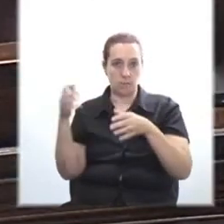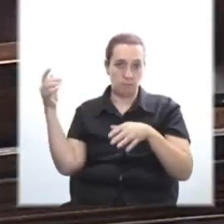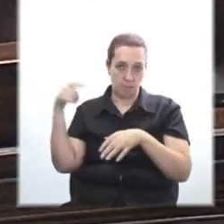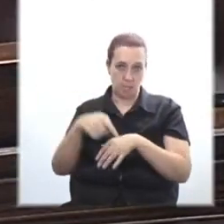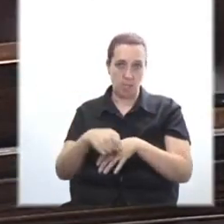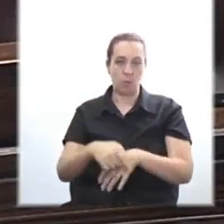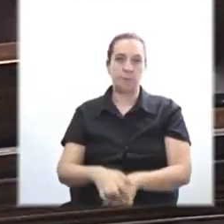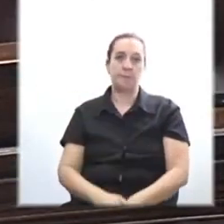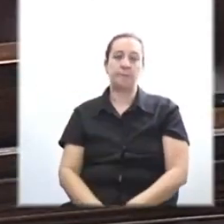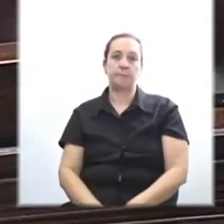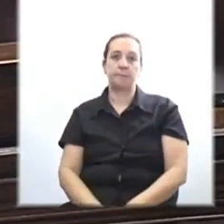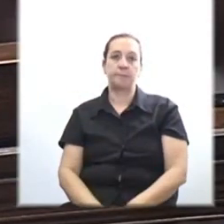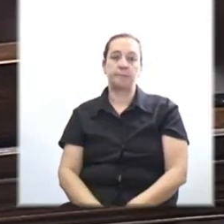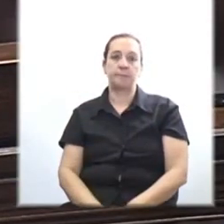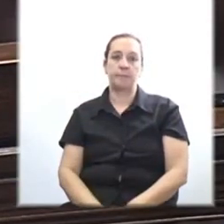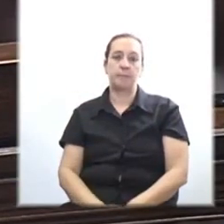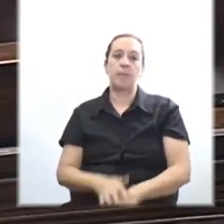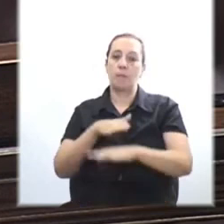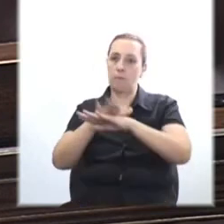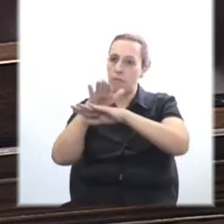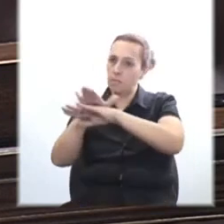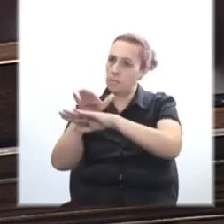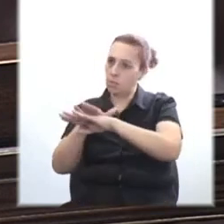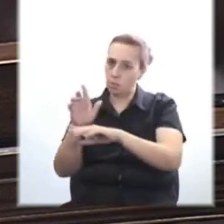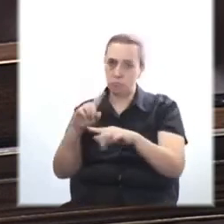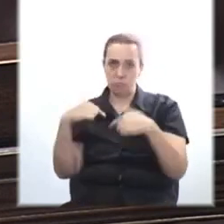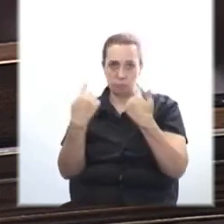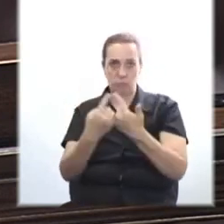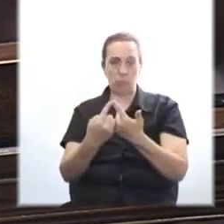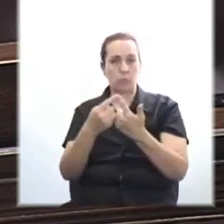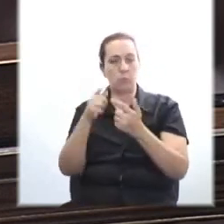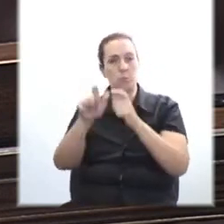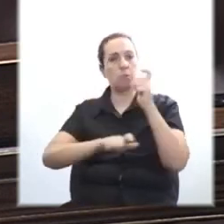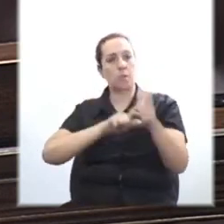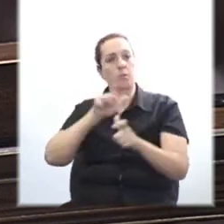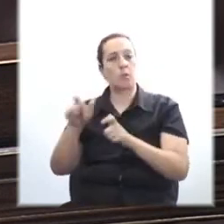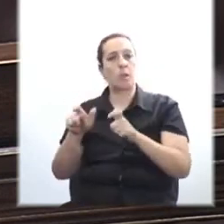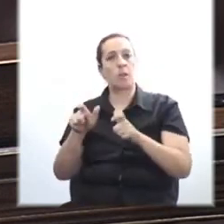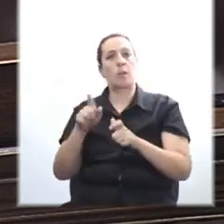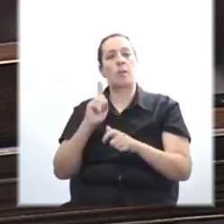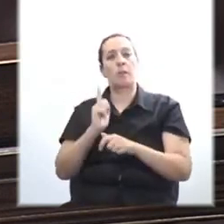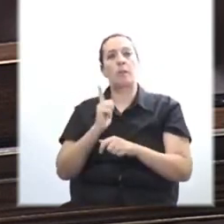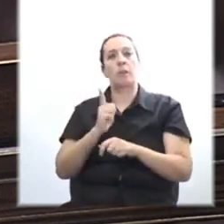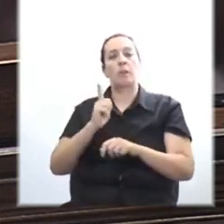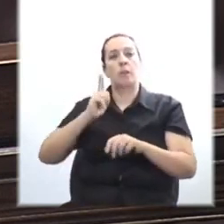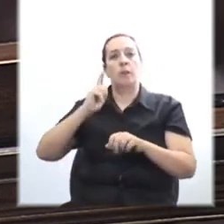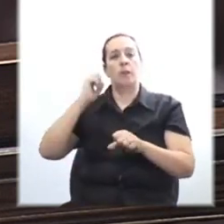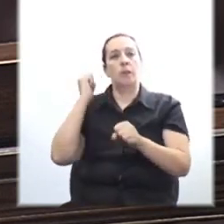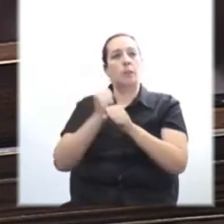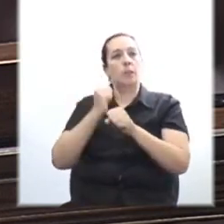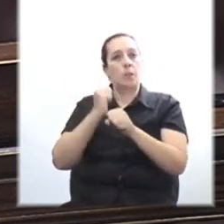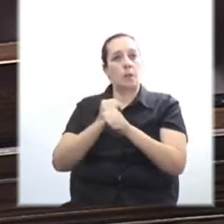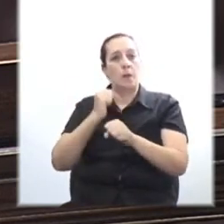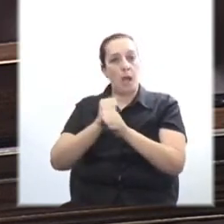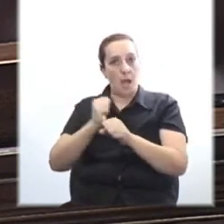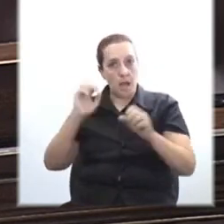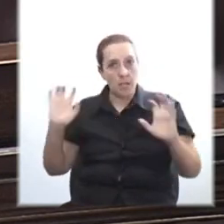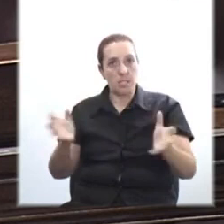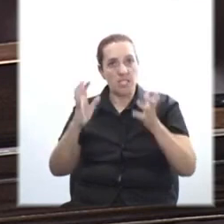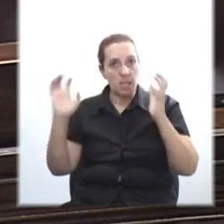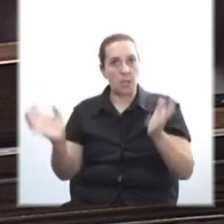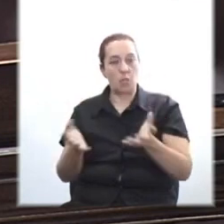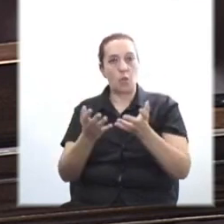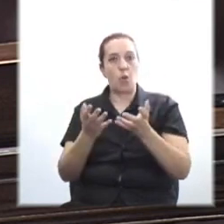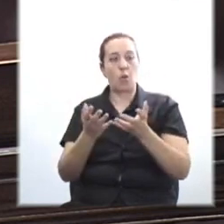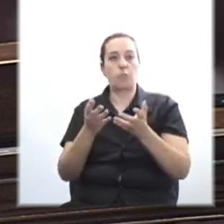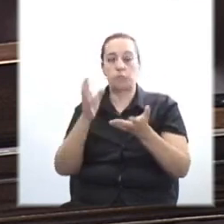acompañaron. Nuestras felicitaciones a aquellos que les tocó enfrentar el incendio in